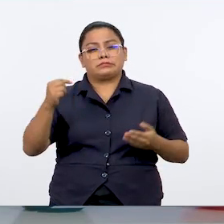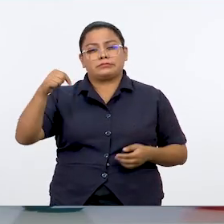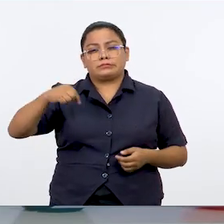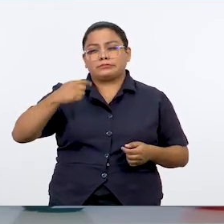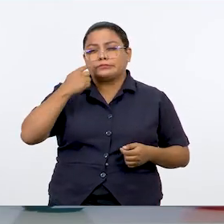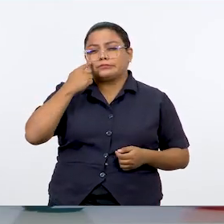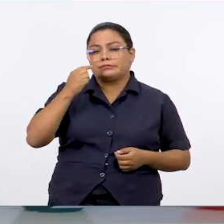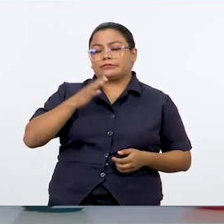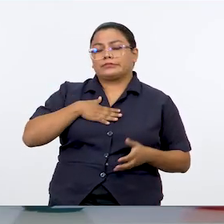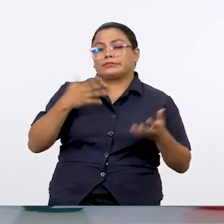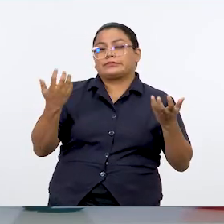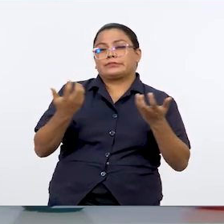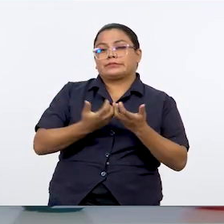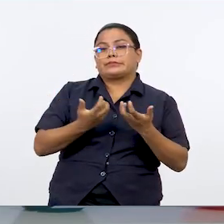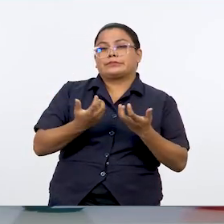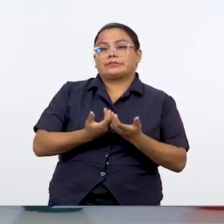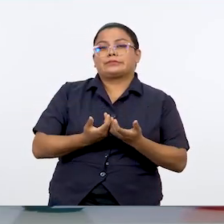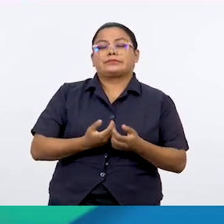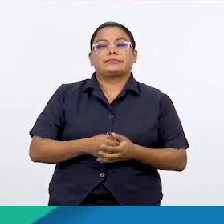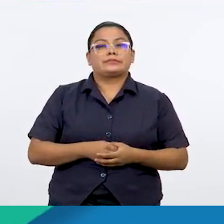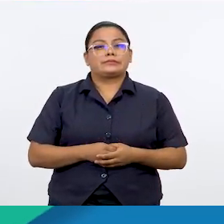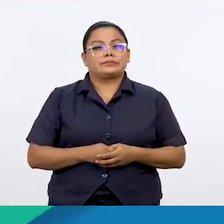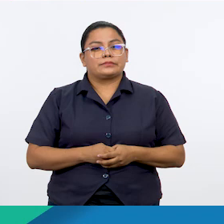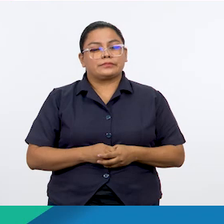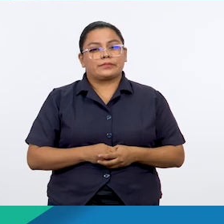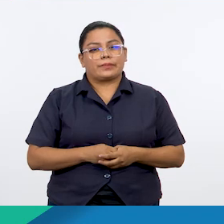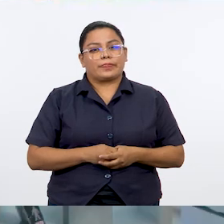vemos a Alejandra y la deducción de las fórmulas?